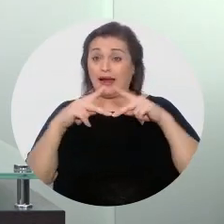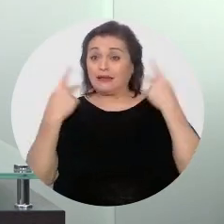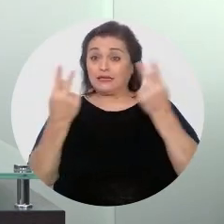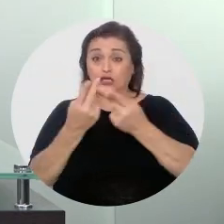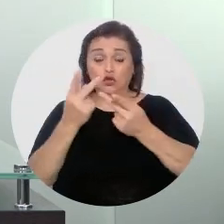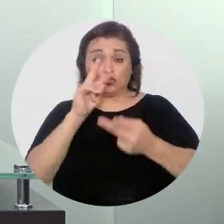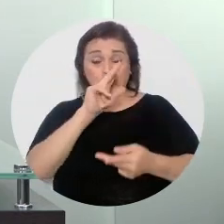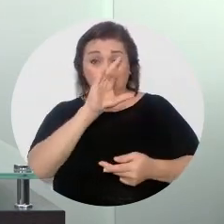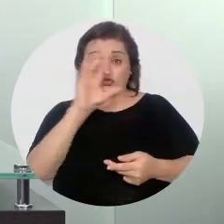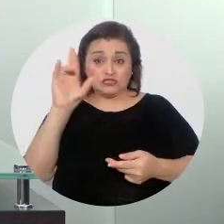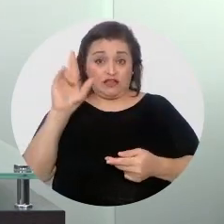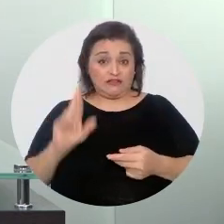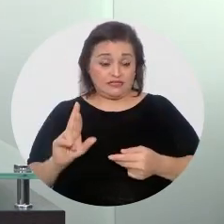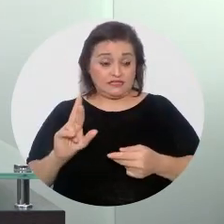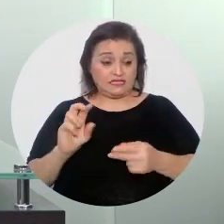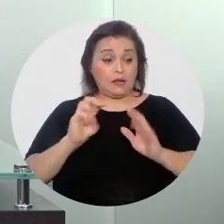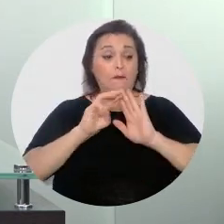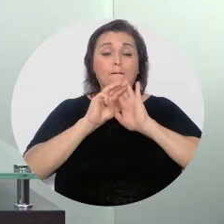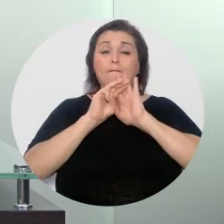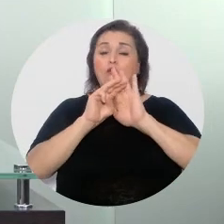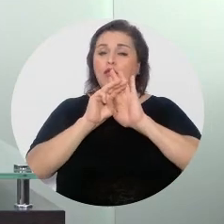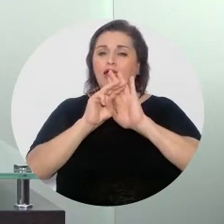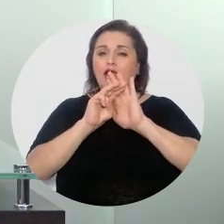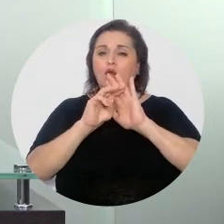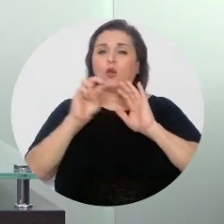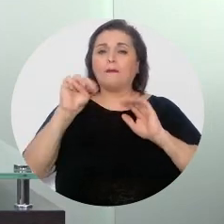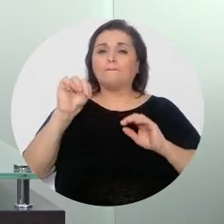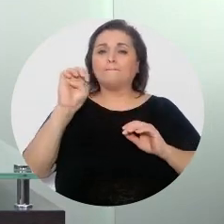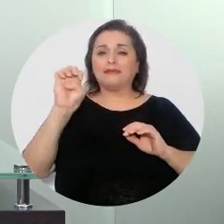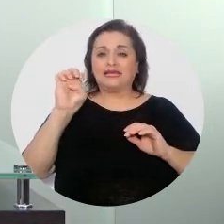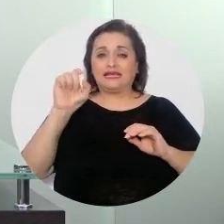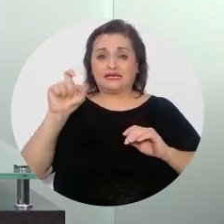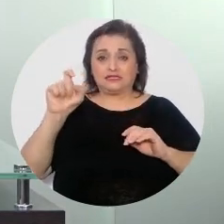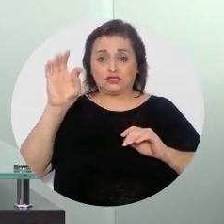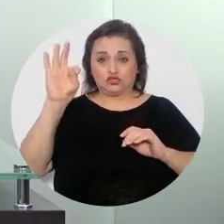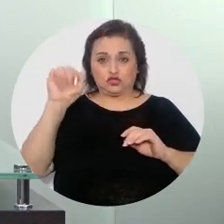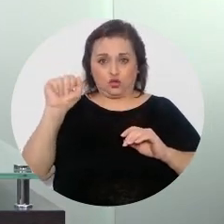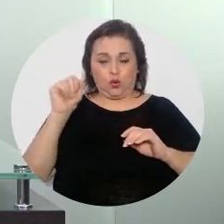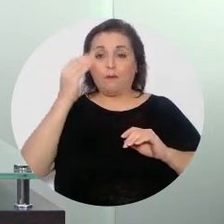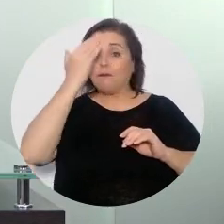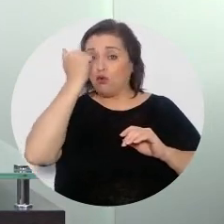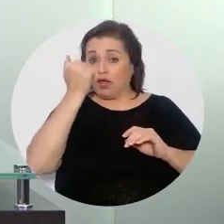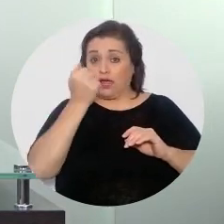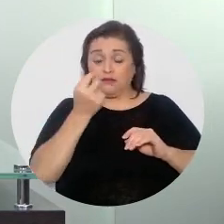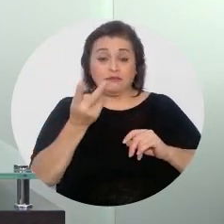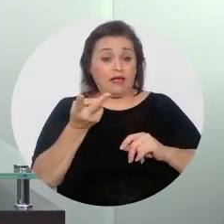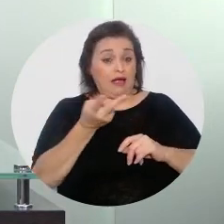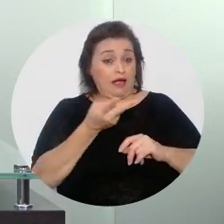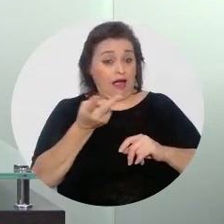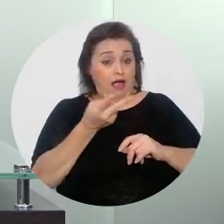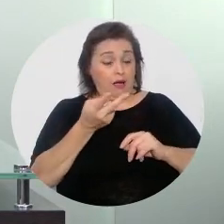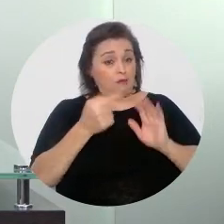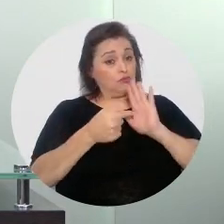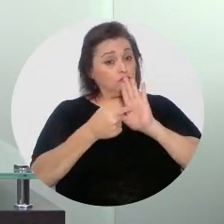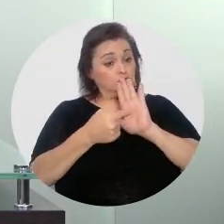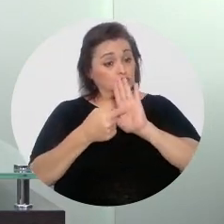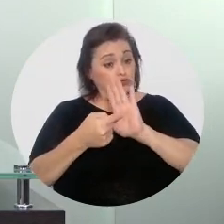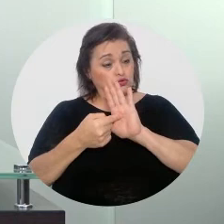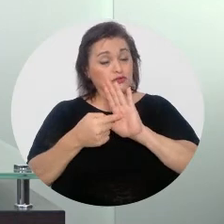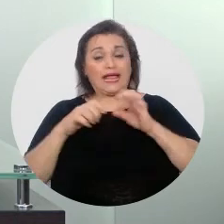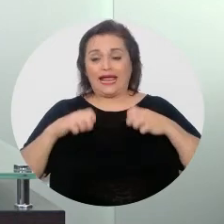partidario costarricense es un modelo mixto. ¿Por qué es un modelo mixto? Porque se entiende